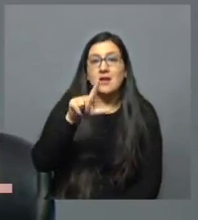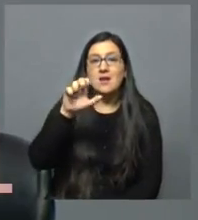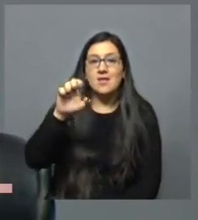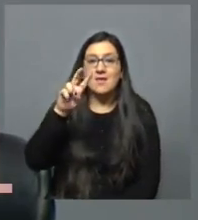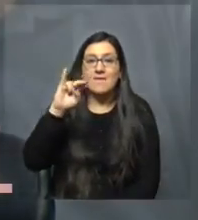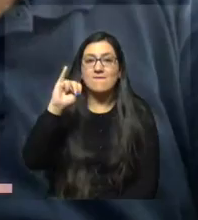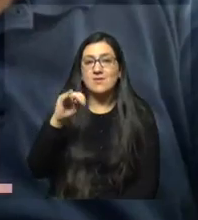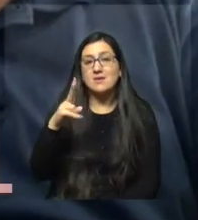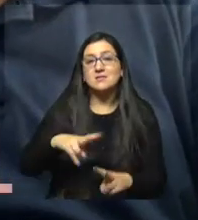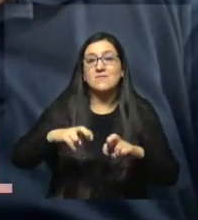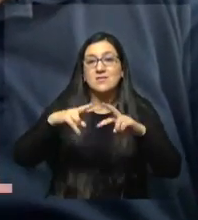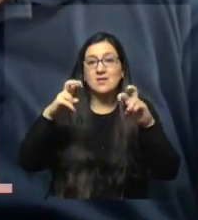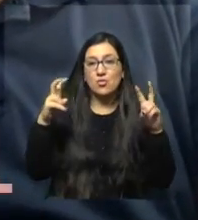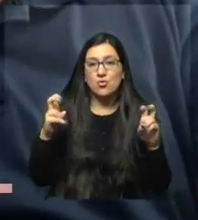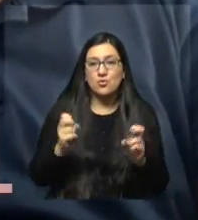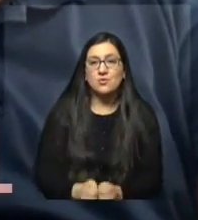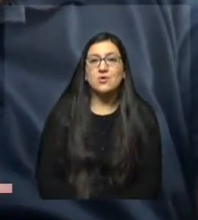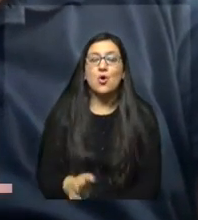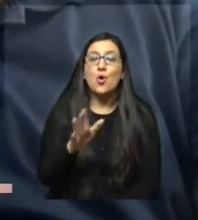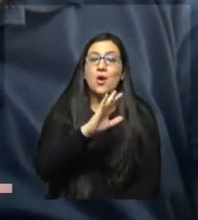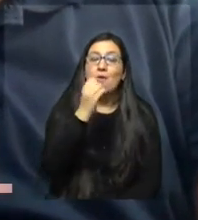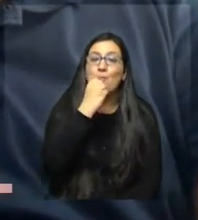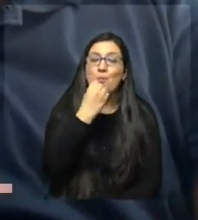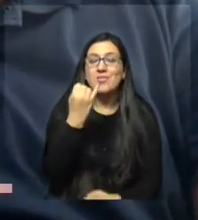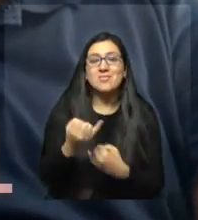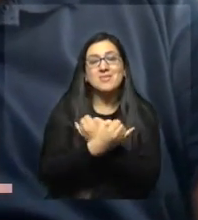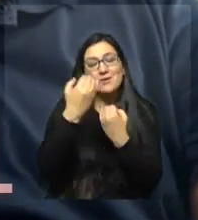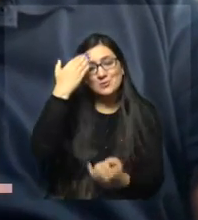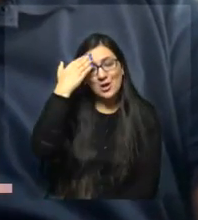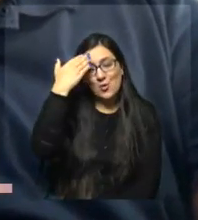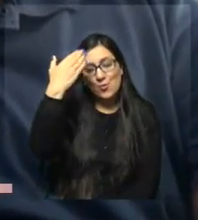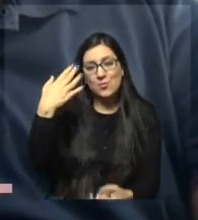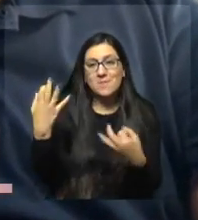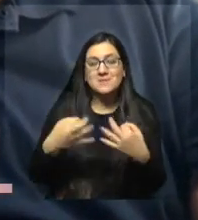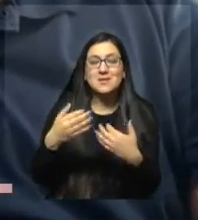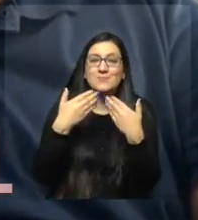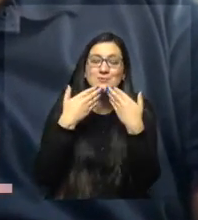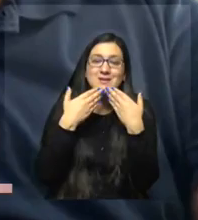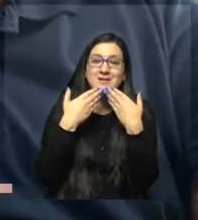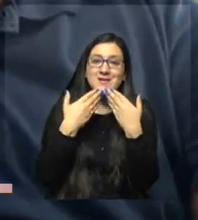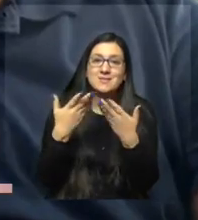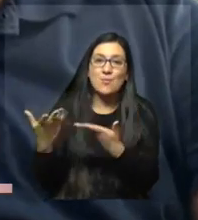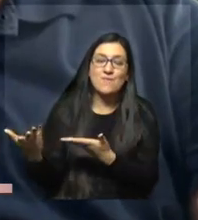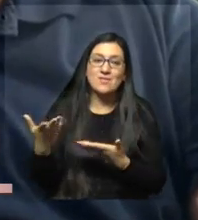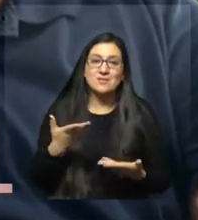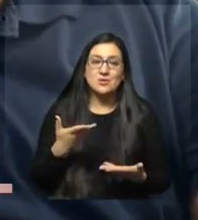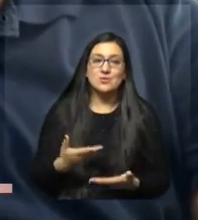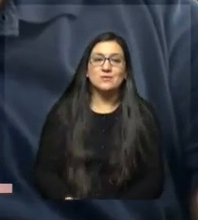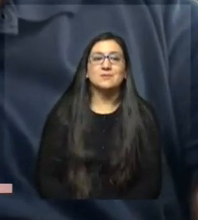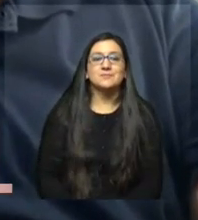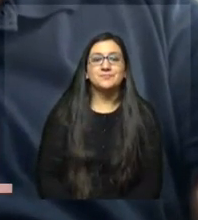Gabriel. Hola, muy buenos días. Un saludo muy especial. Muchísimas gracias por esta invitación.